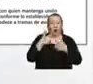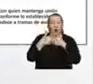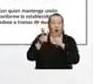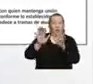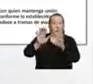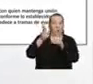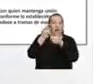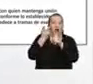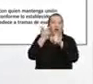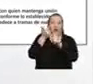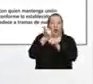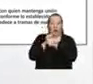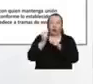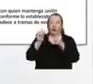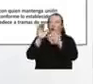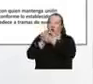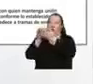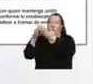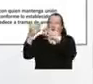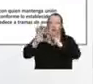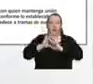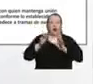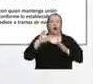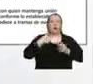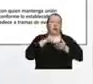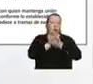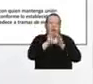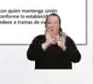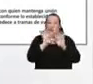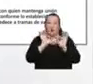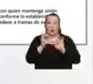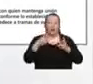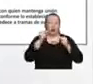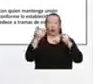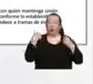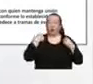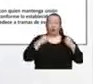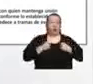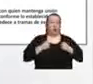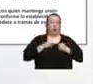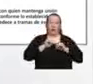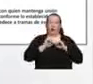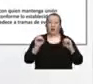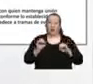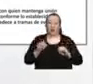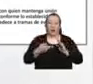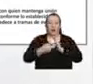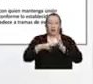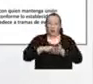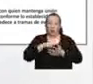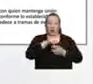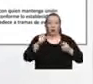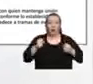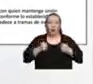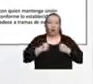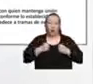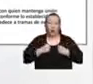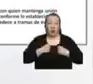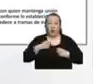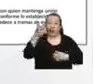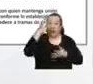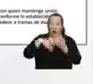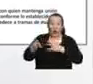está mi esposa entonces si es transferencia no tengo propiedad no señor la propiedad indirecta se verifica es múltiple de otra